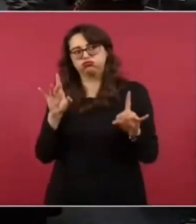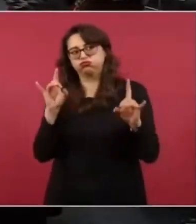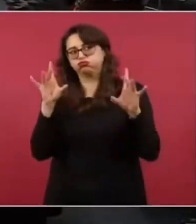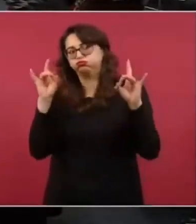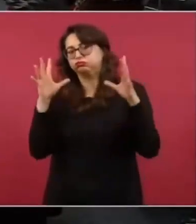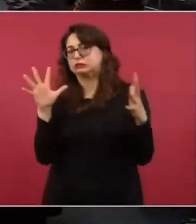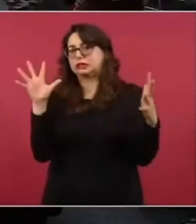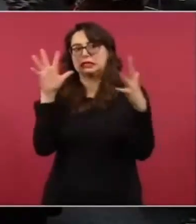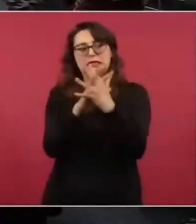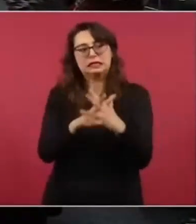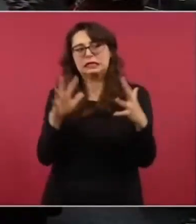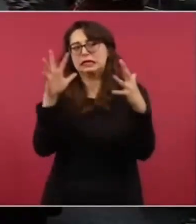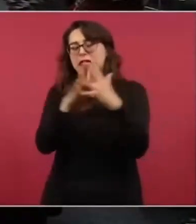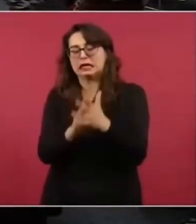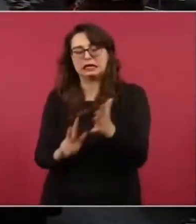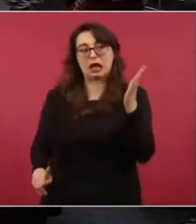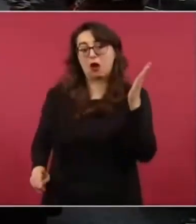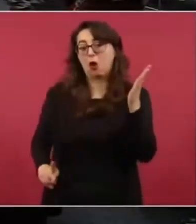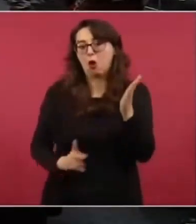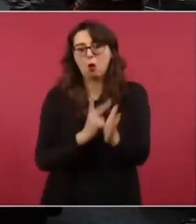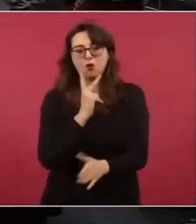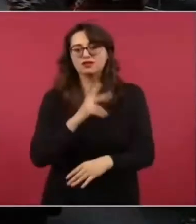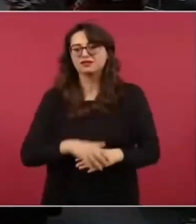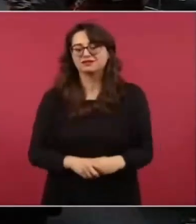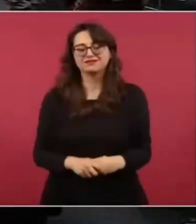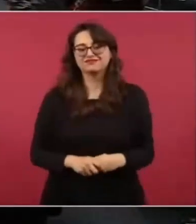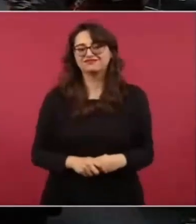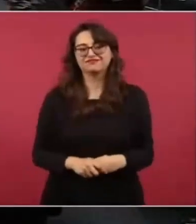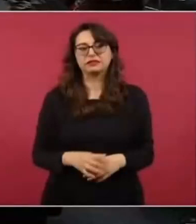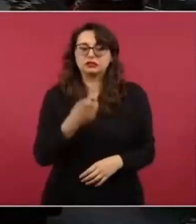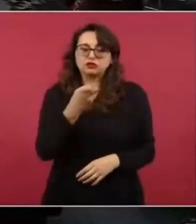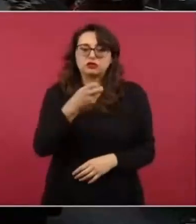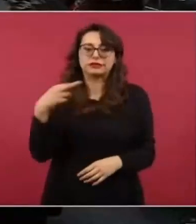La solución necesita de más tiempo.